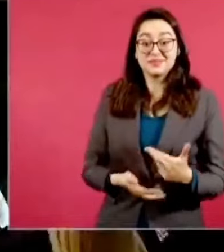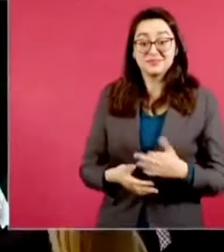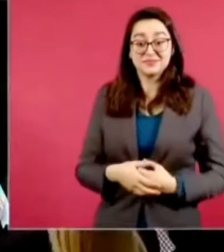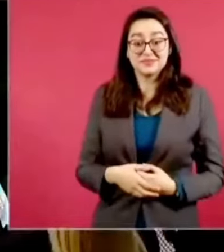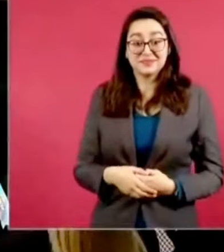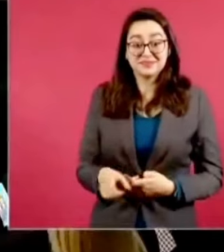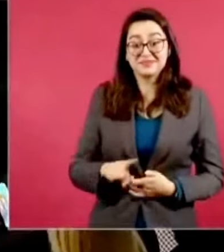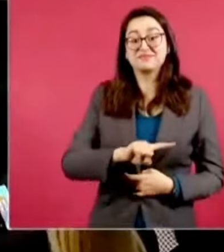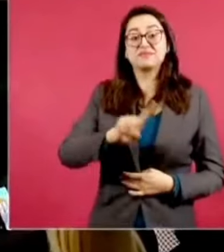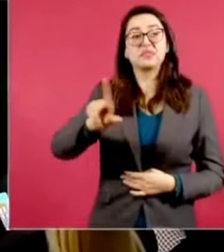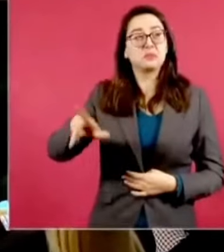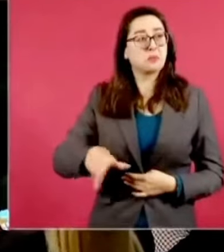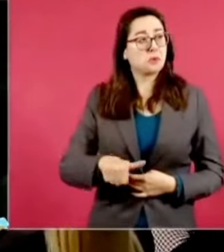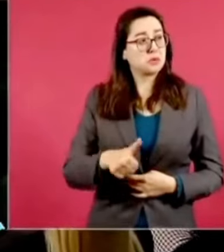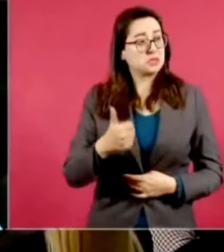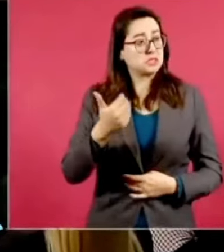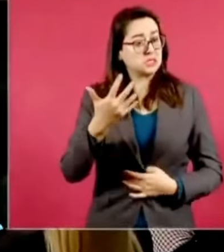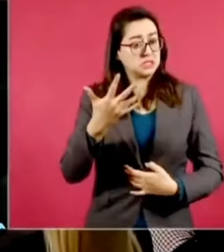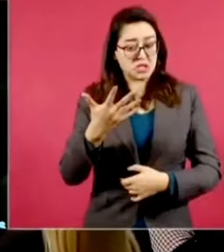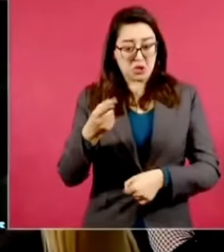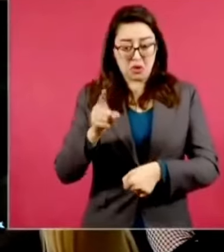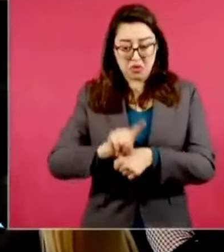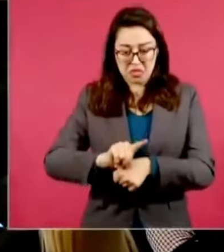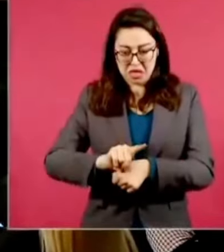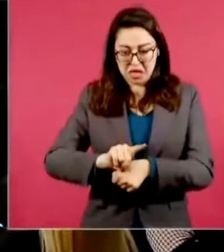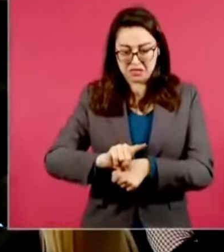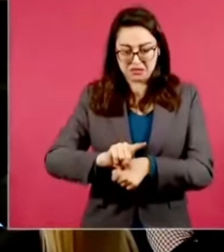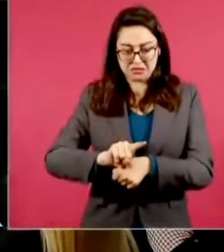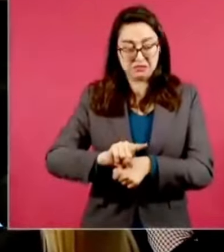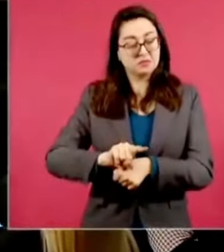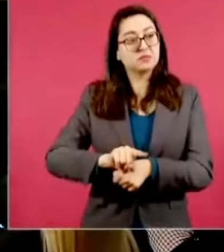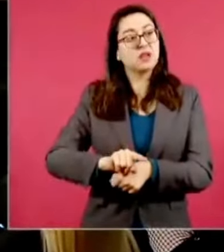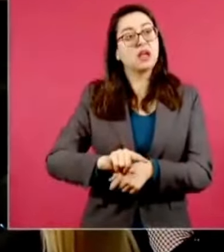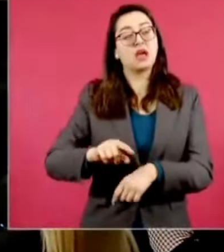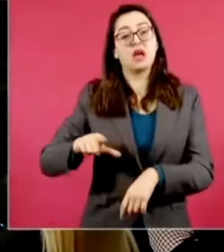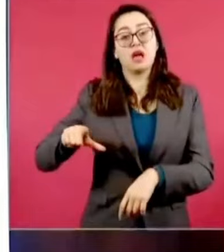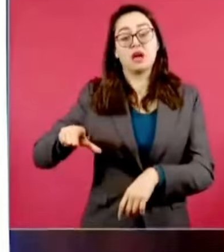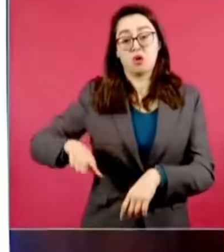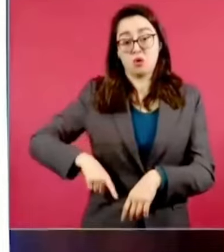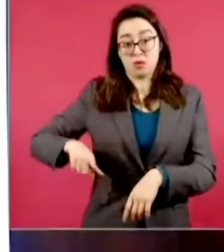de Hacienda a todos los gobiernos estatales,